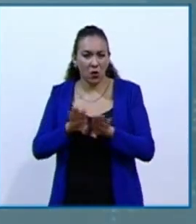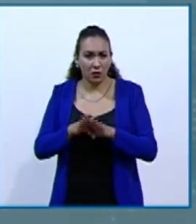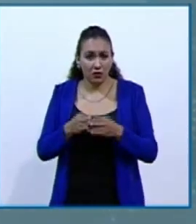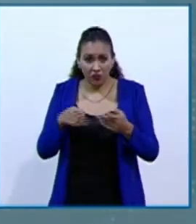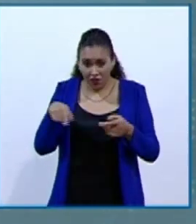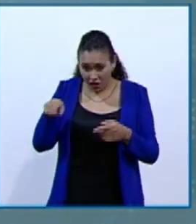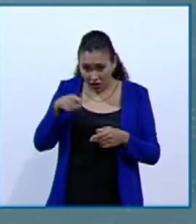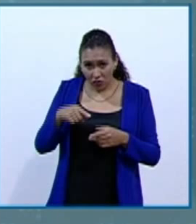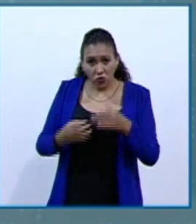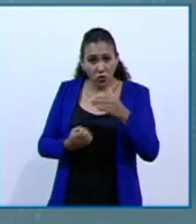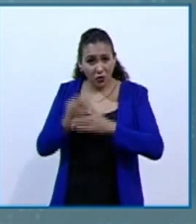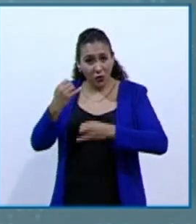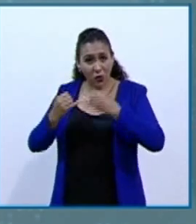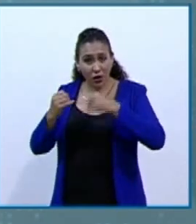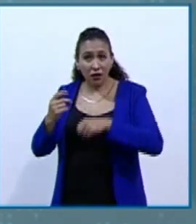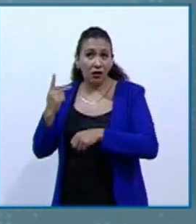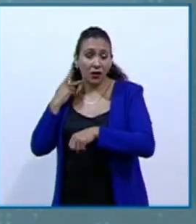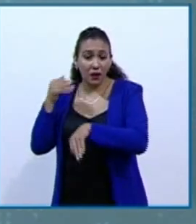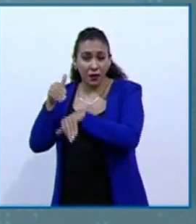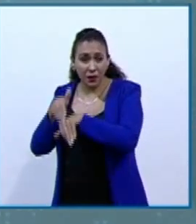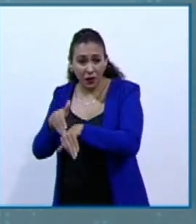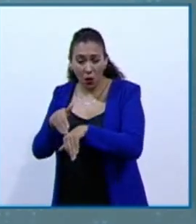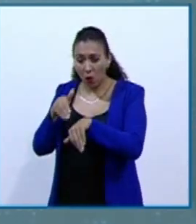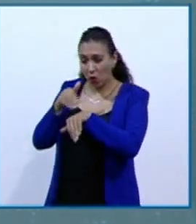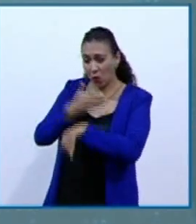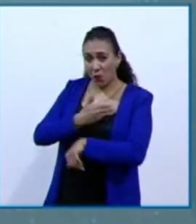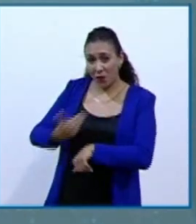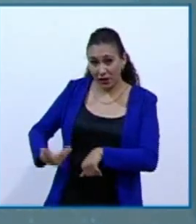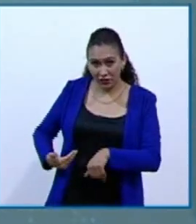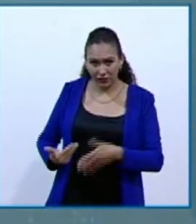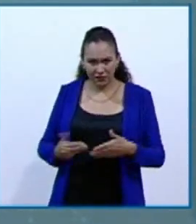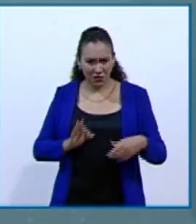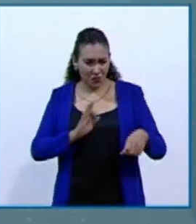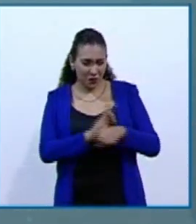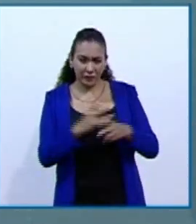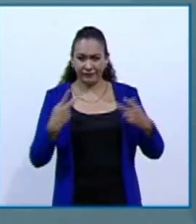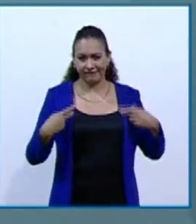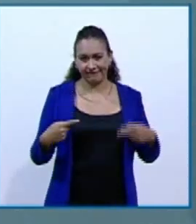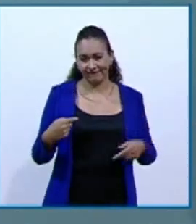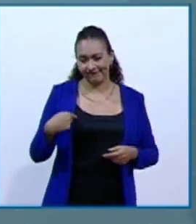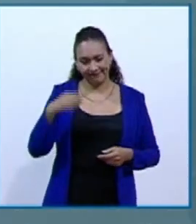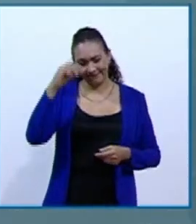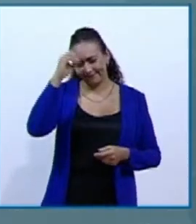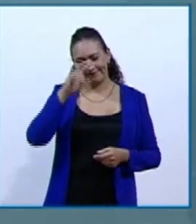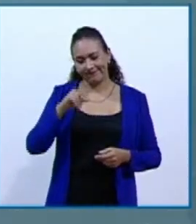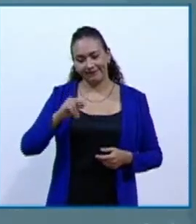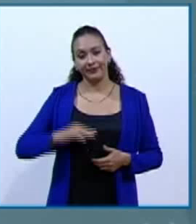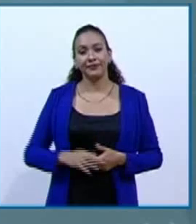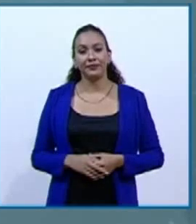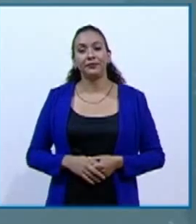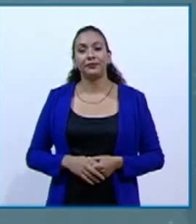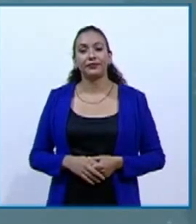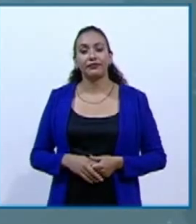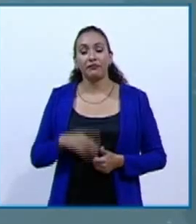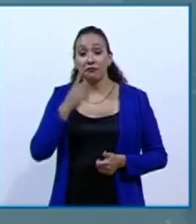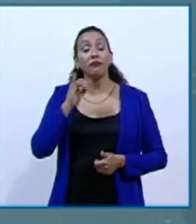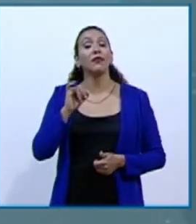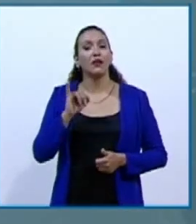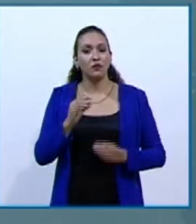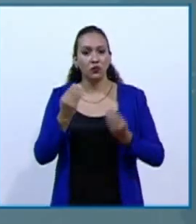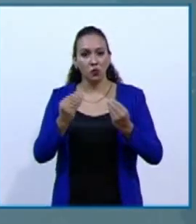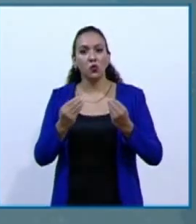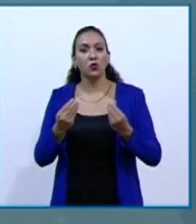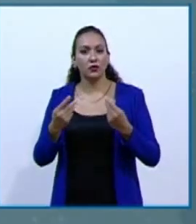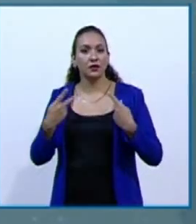proteger los derechos a todos, en mi opinión. Reiteró la preocupación que han expresado diversos